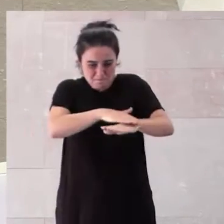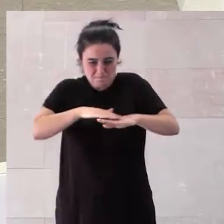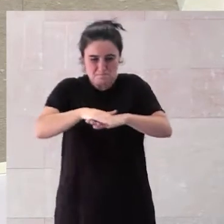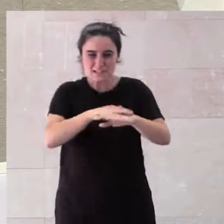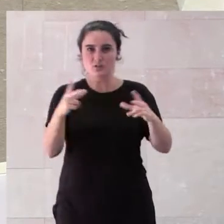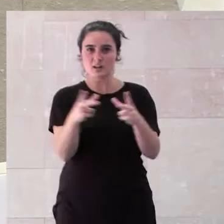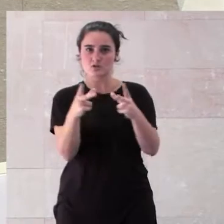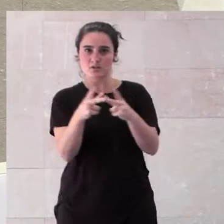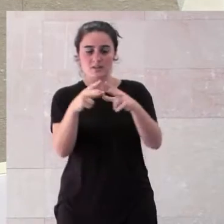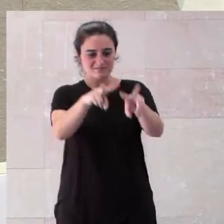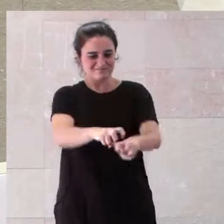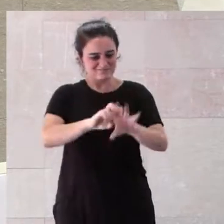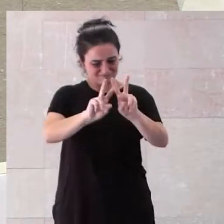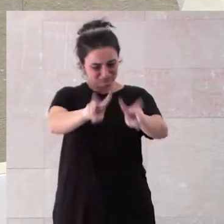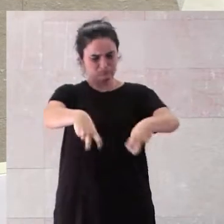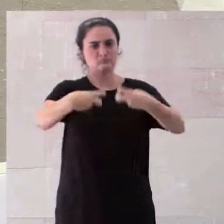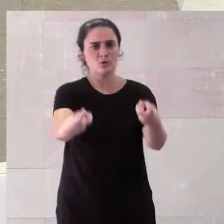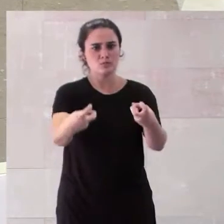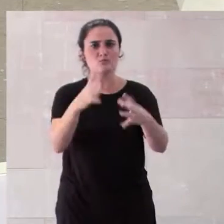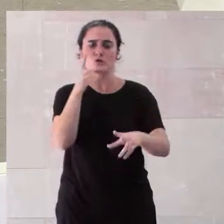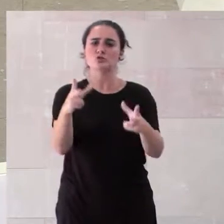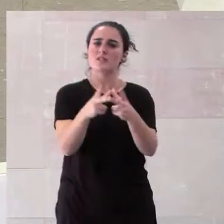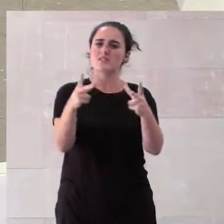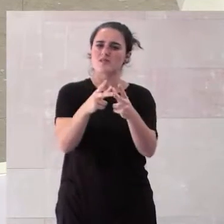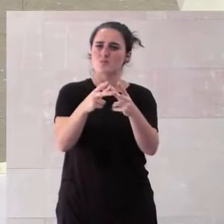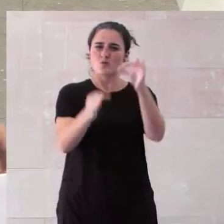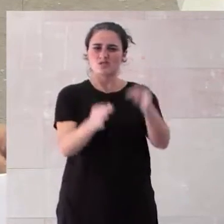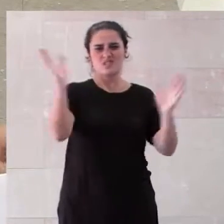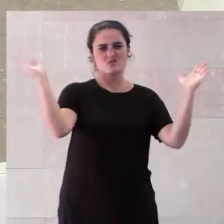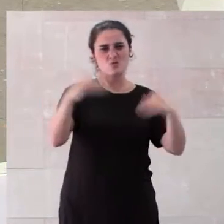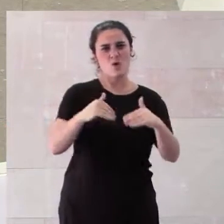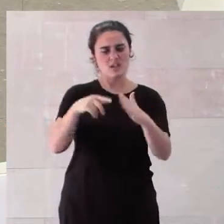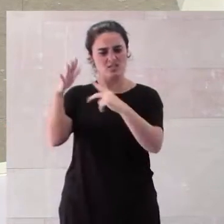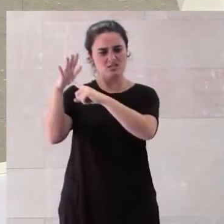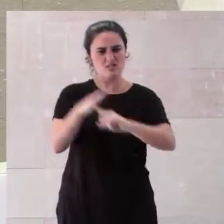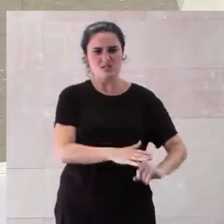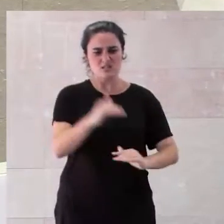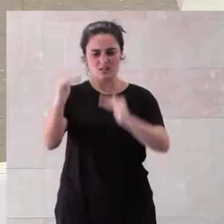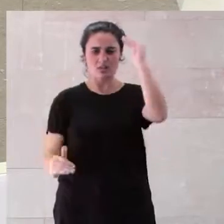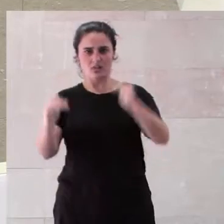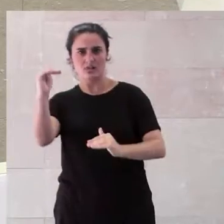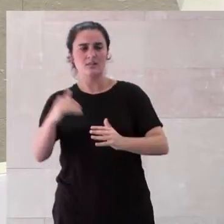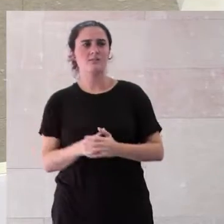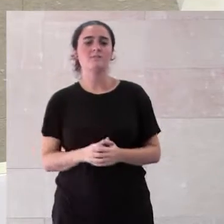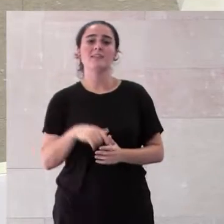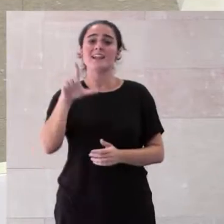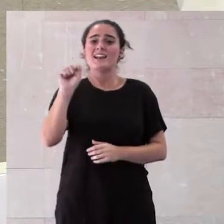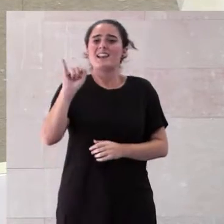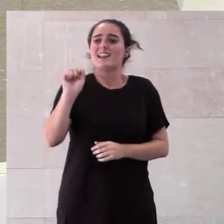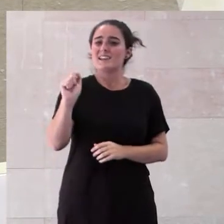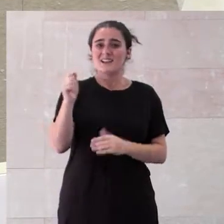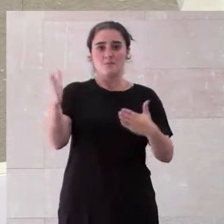una sociedad injusta, discriminatoria y desigual. La Laia se utiliza con las